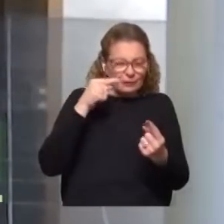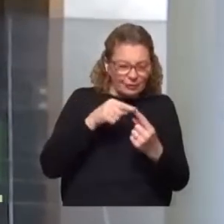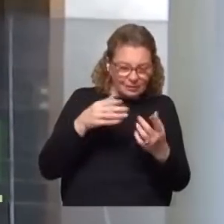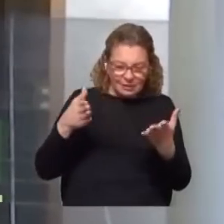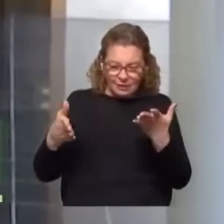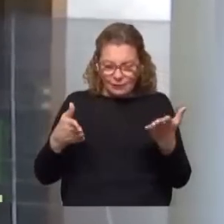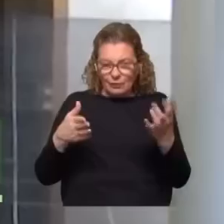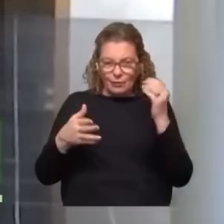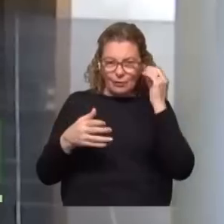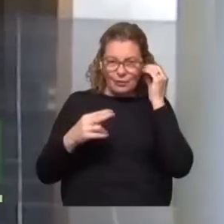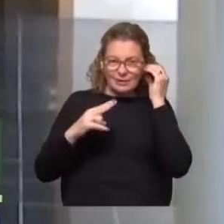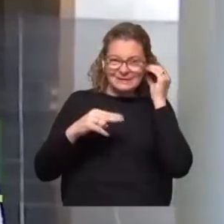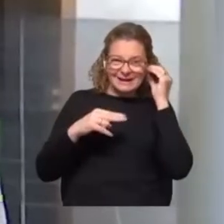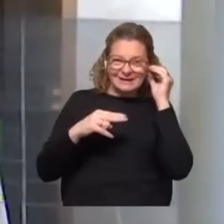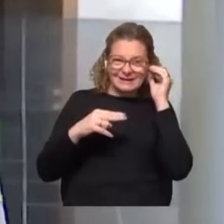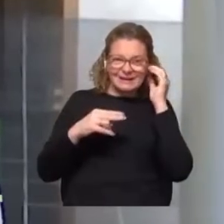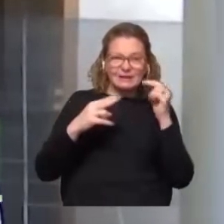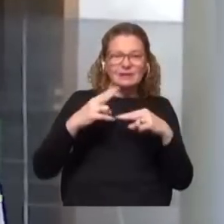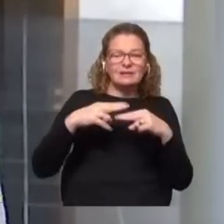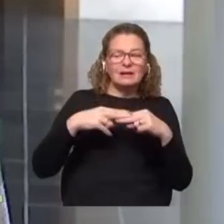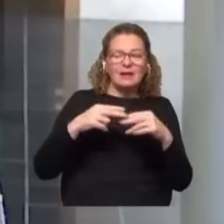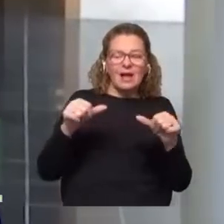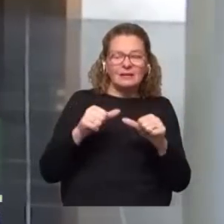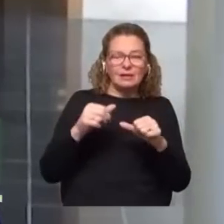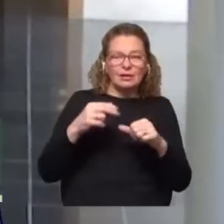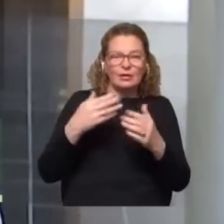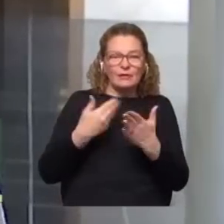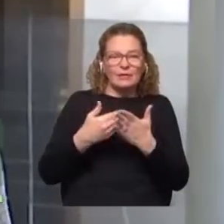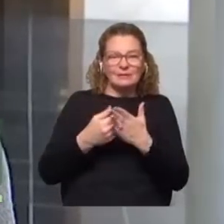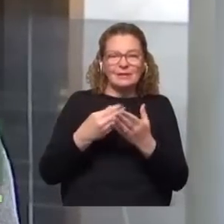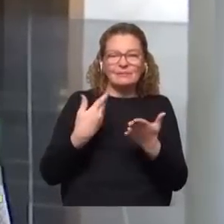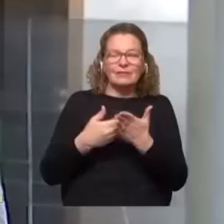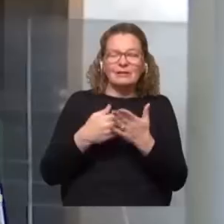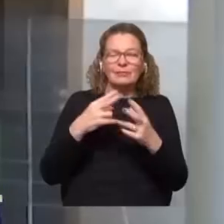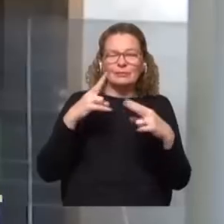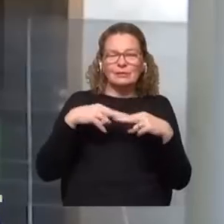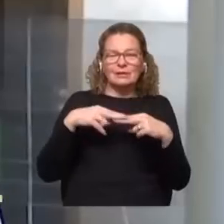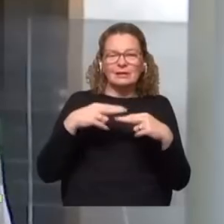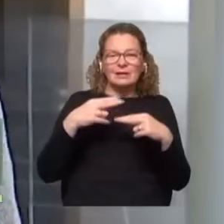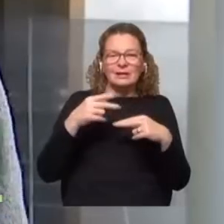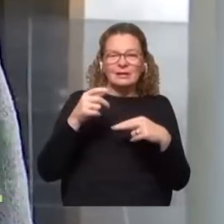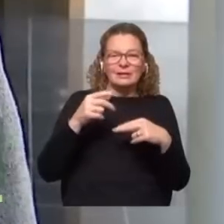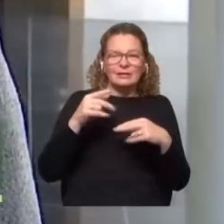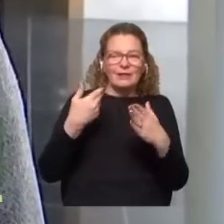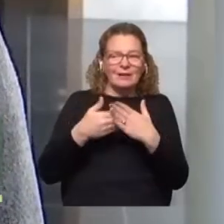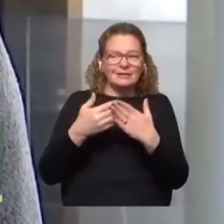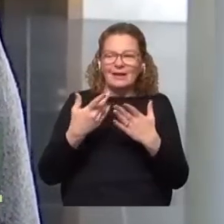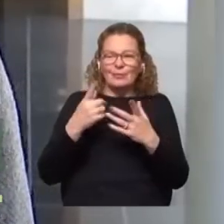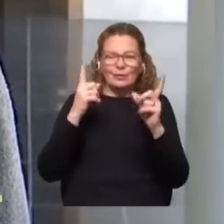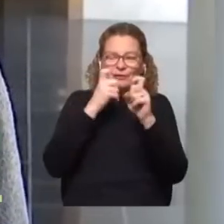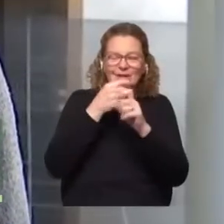en el tema de la digitalización de lo que falta sin digitalización es muy difícil que la gente pueda acceder a la información